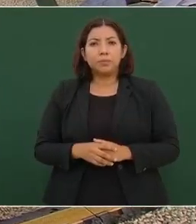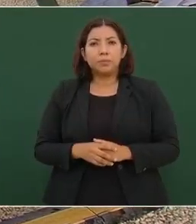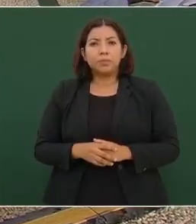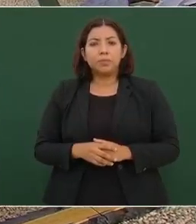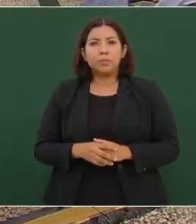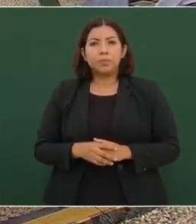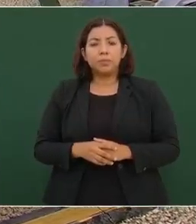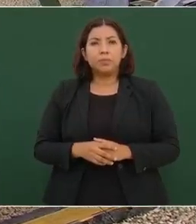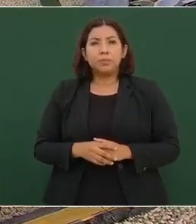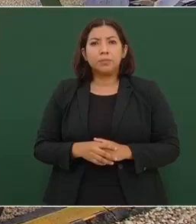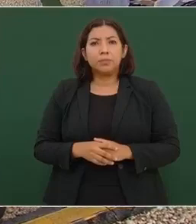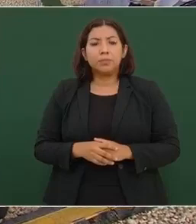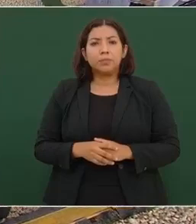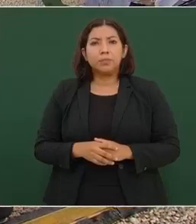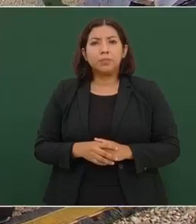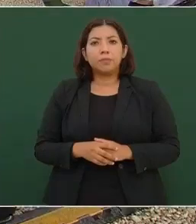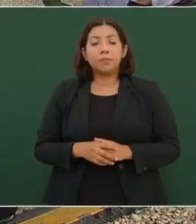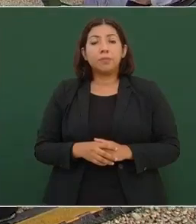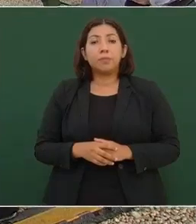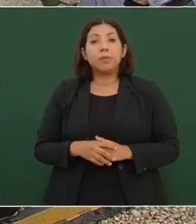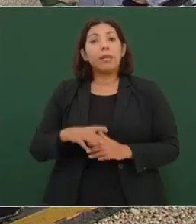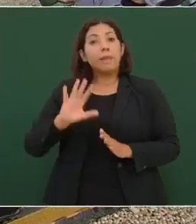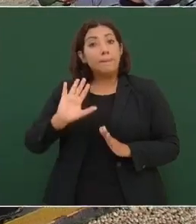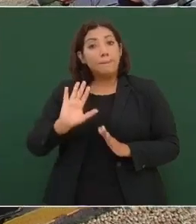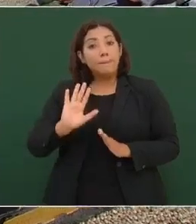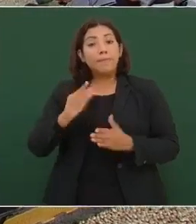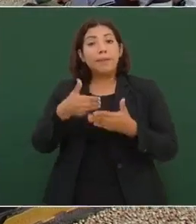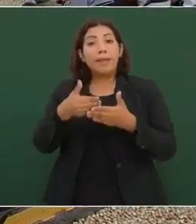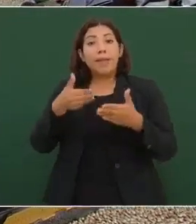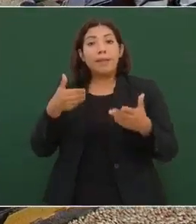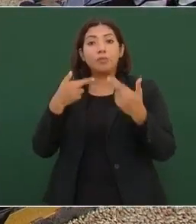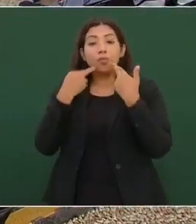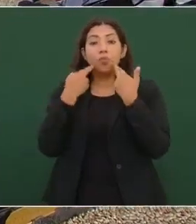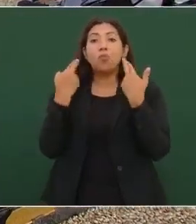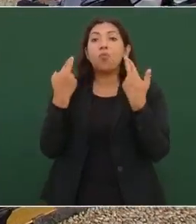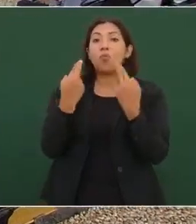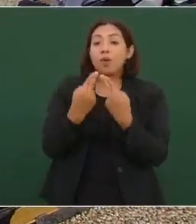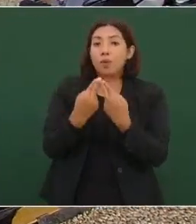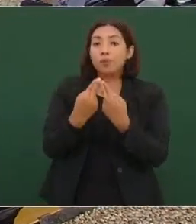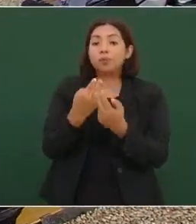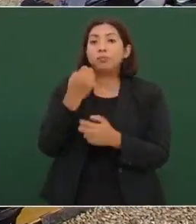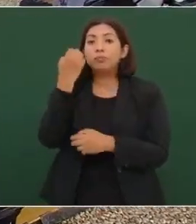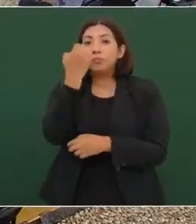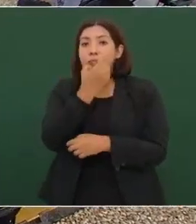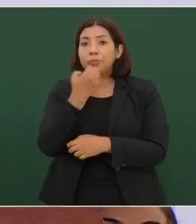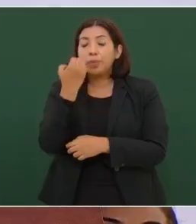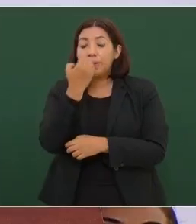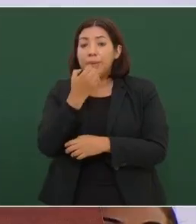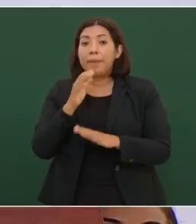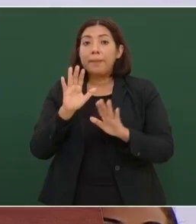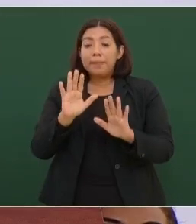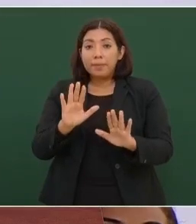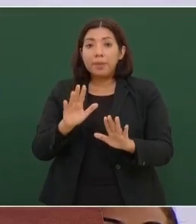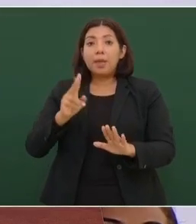Antes llevamos a cabo una reunión de evaluación. En el caso de Valladolid vamos a